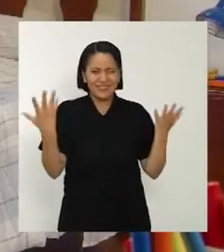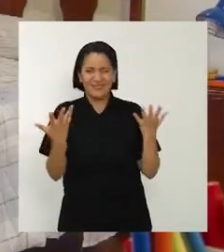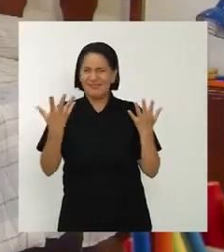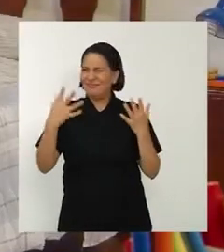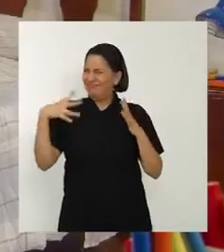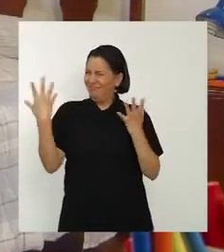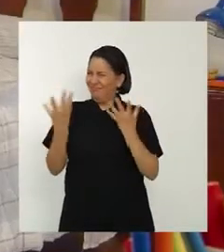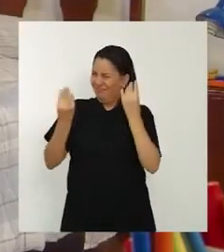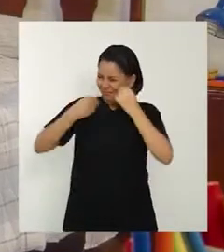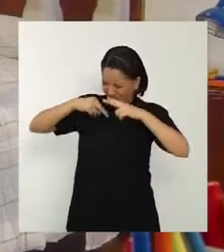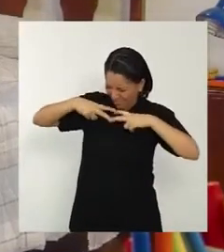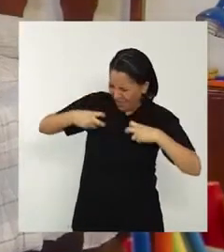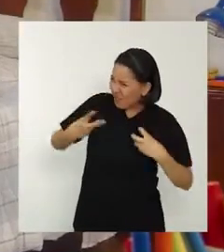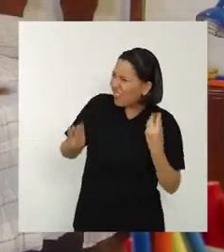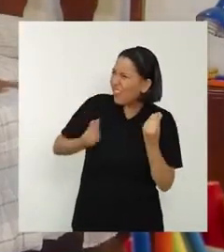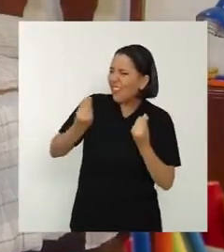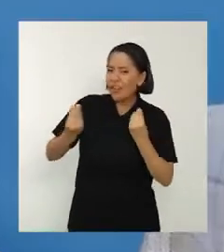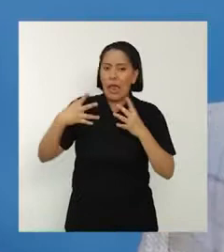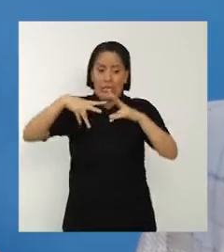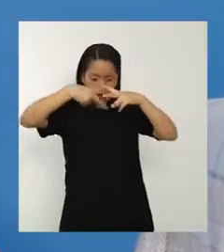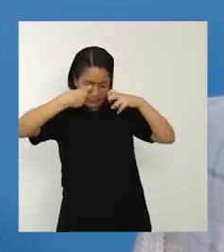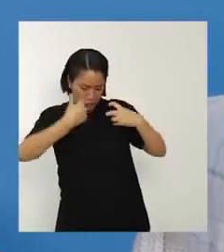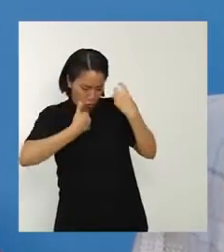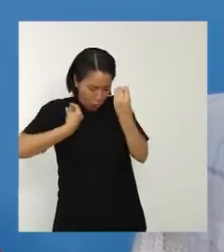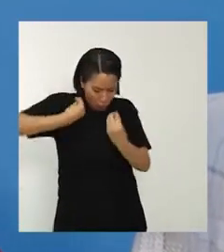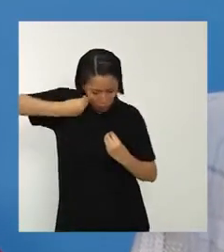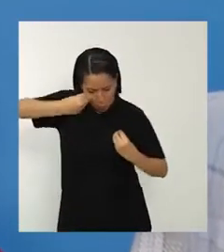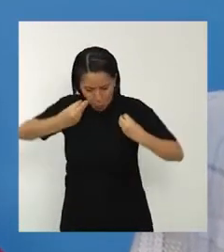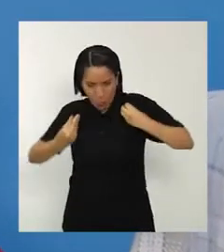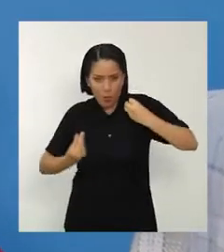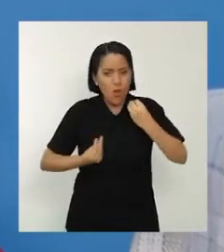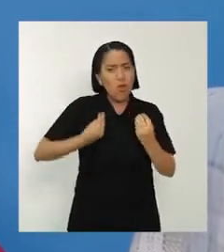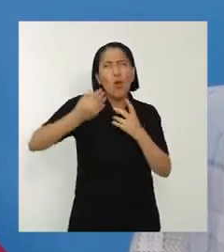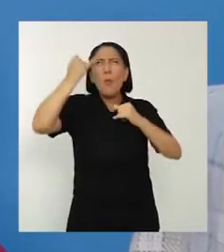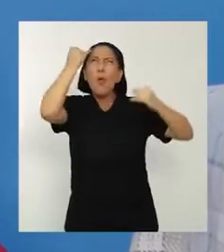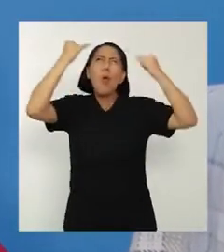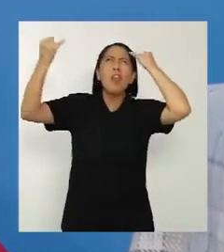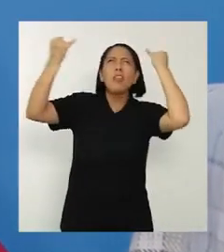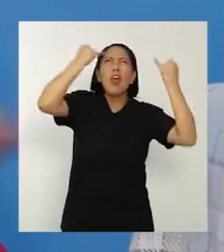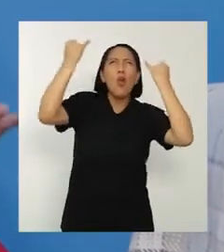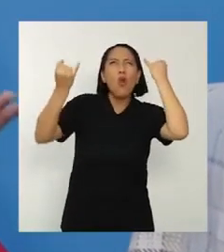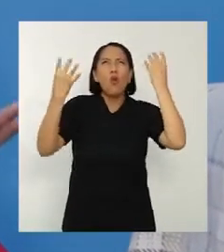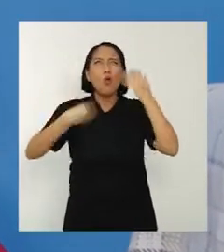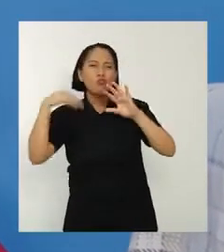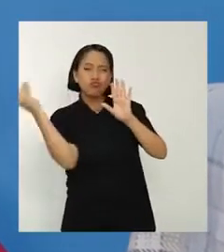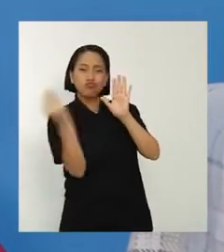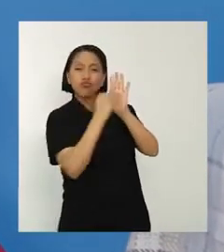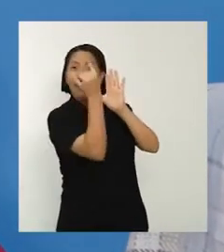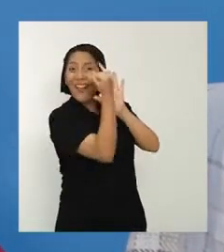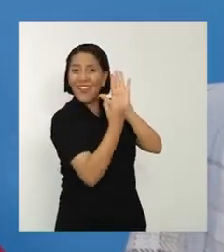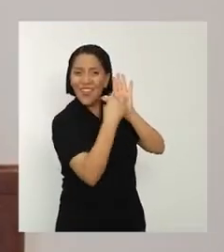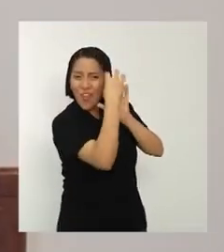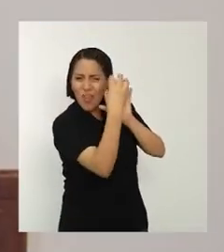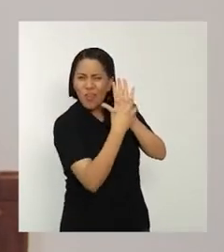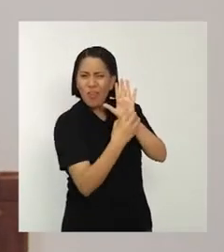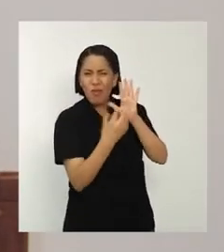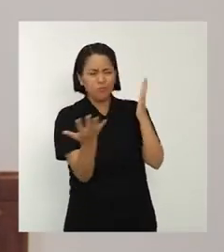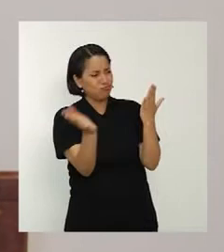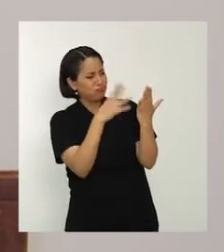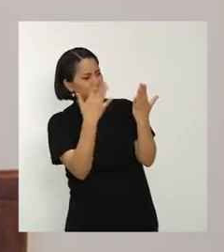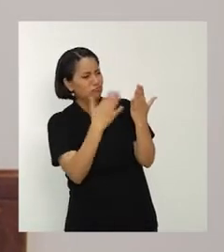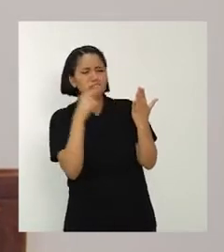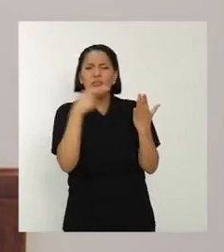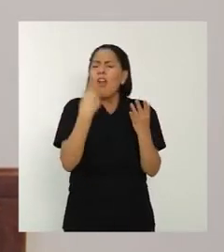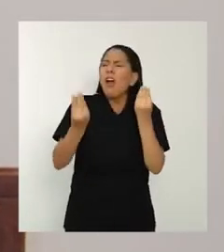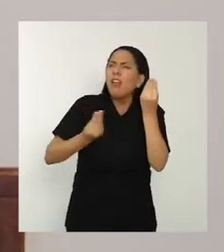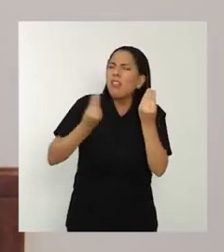exploración. ¿Una exploración? Sí, estoy explorando todos mis movimientos para poder tener más ideas y así agregar al cómic. ¿Y qué harás